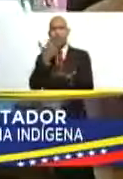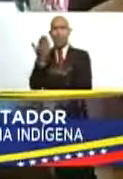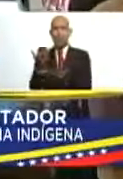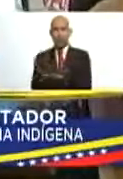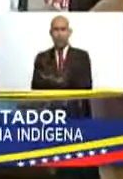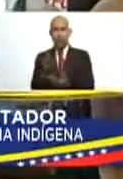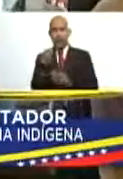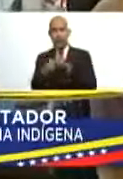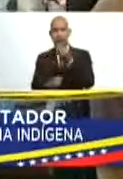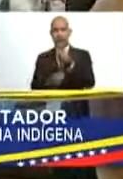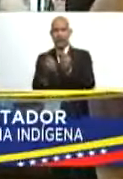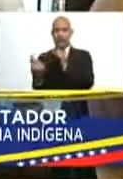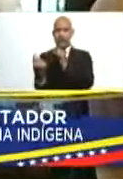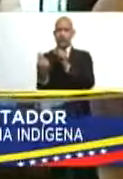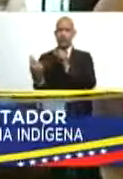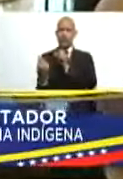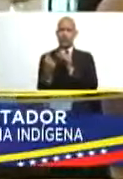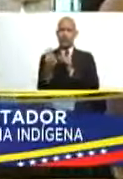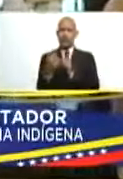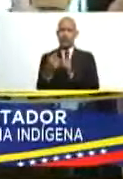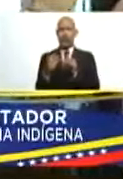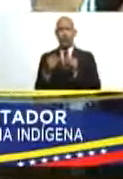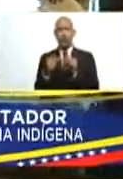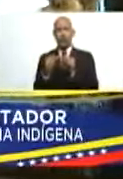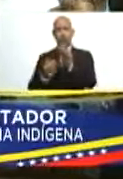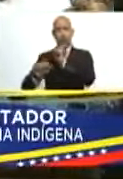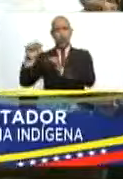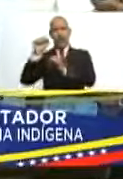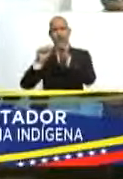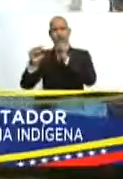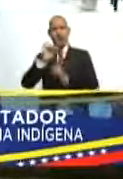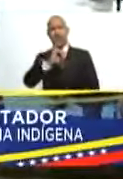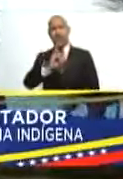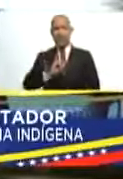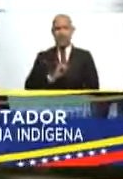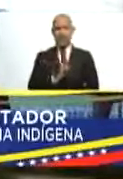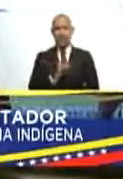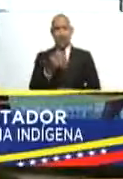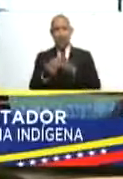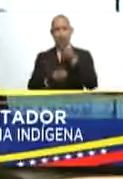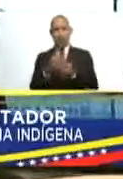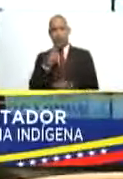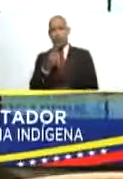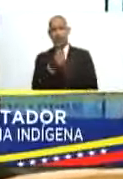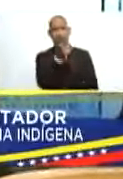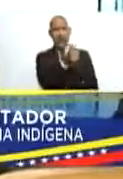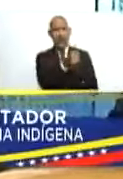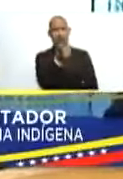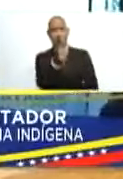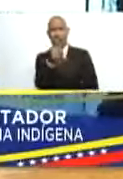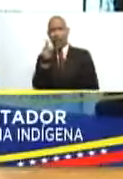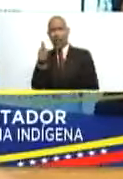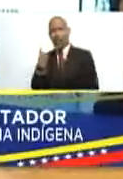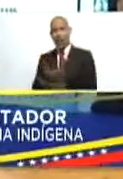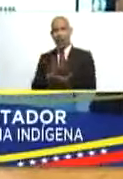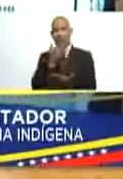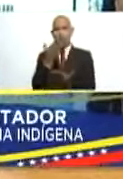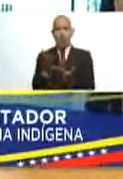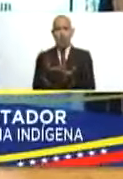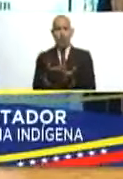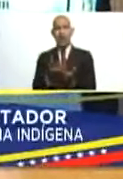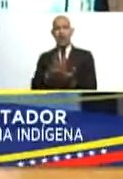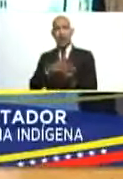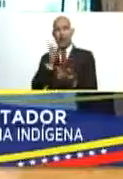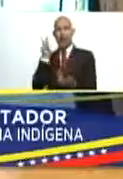que allí surgieron para seguir defendiendo la identidad, como han dicho, que cada una de estas propuestas puedan llegar a